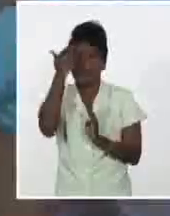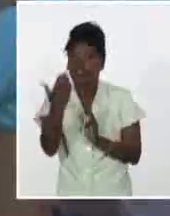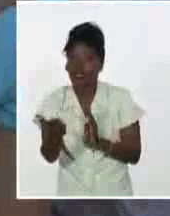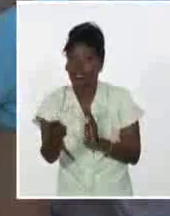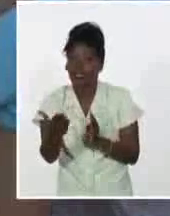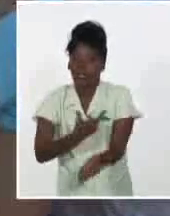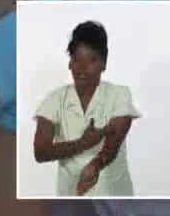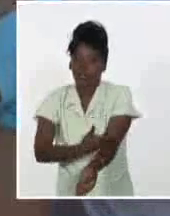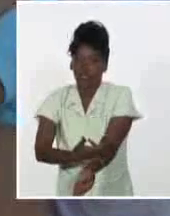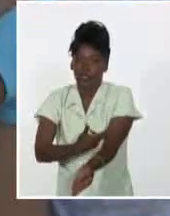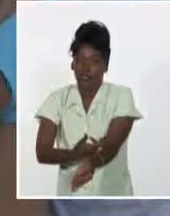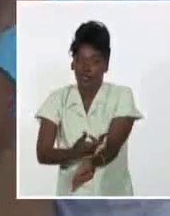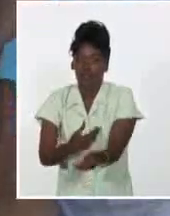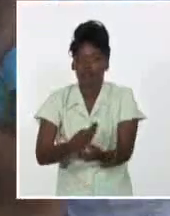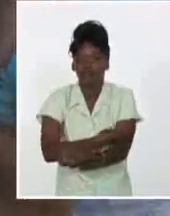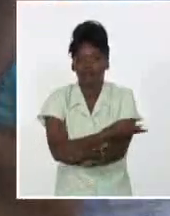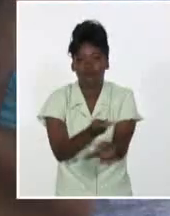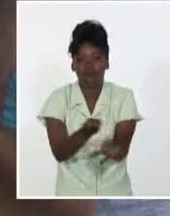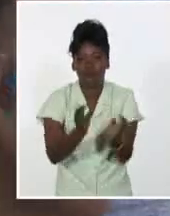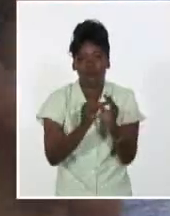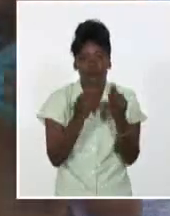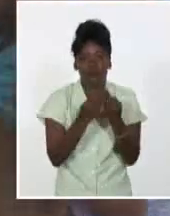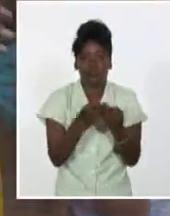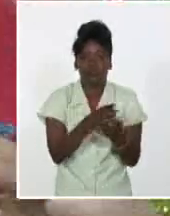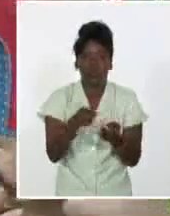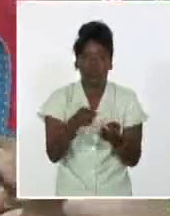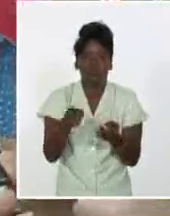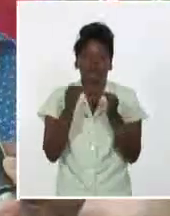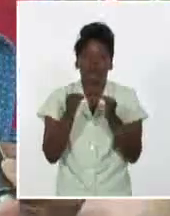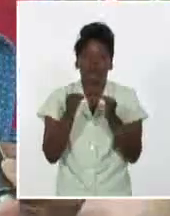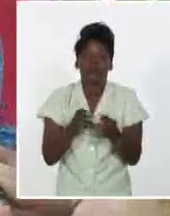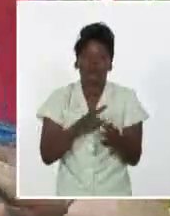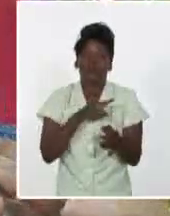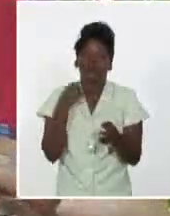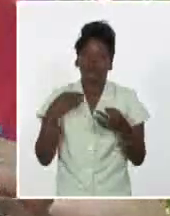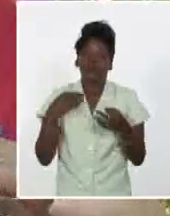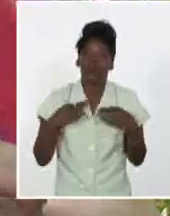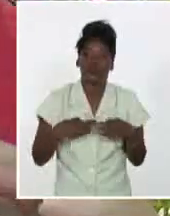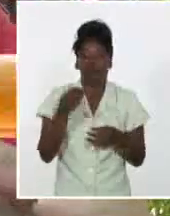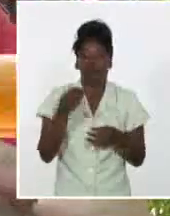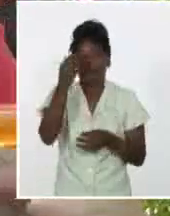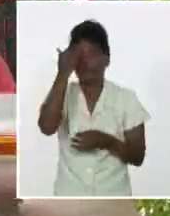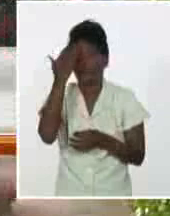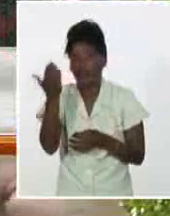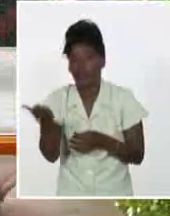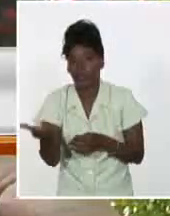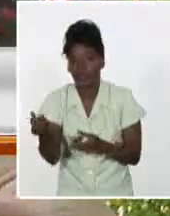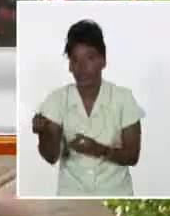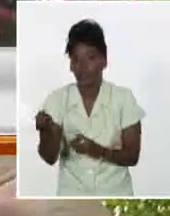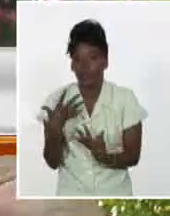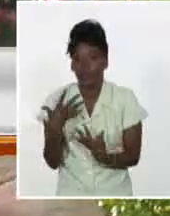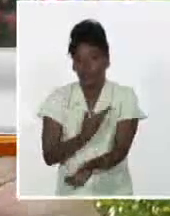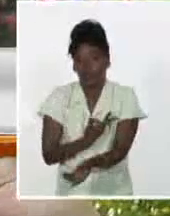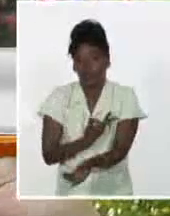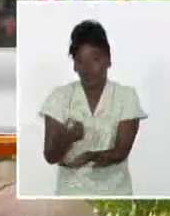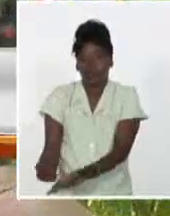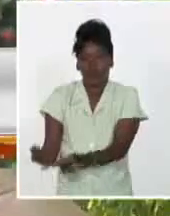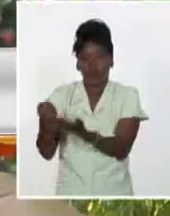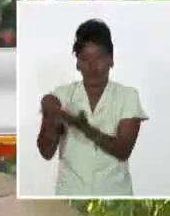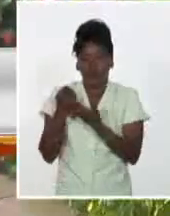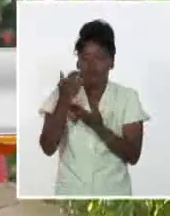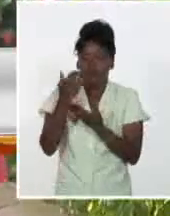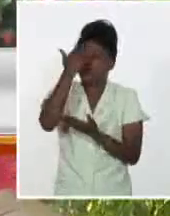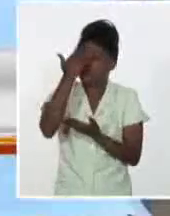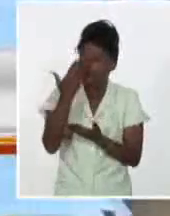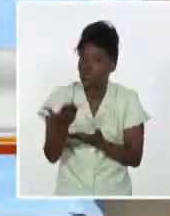donativo a familias que perdieron muchas de sus pertenencias. Dale gracias por todo lo que han dado y todo lo que han brindado y por todo el apoyo que han dado aquí